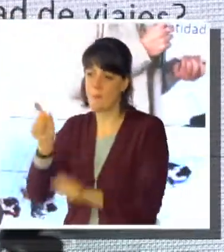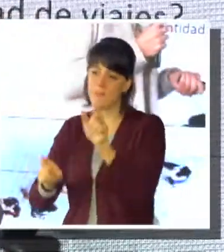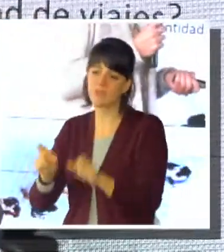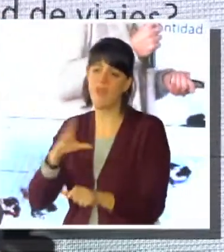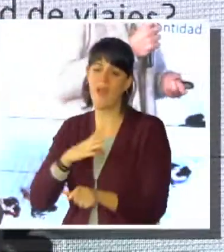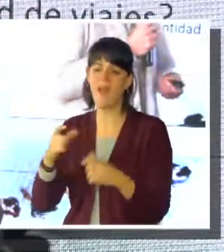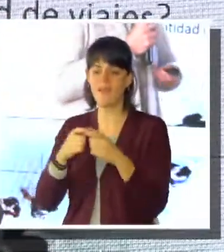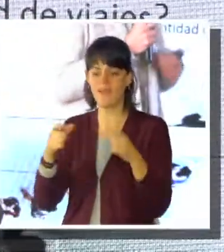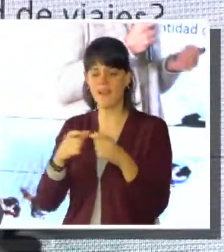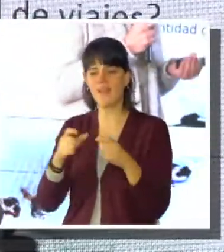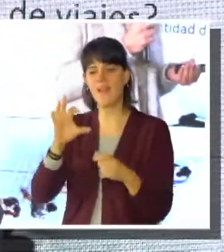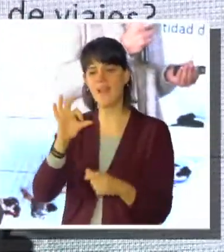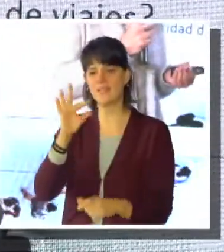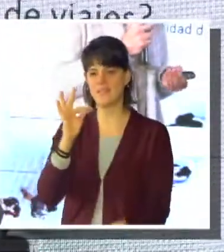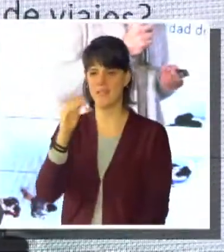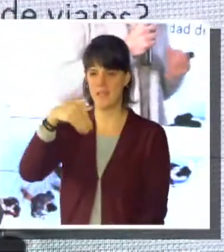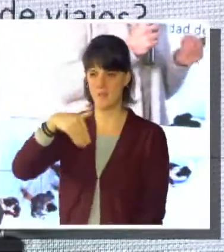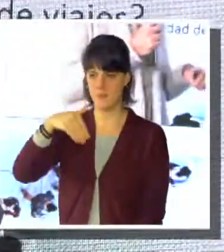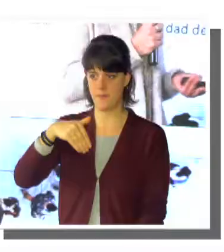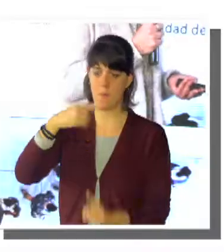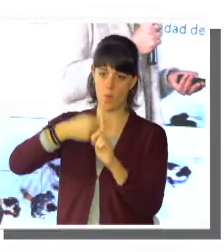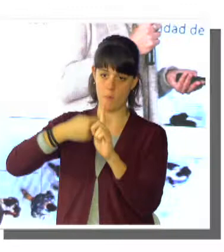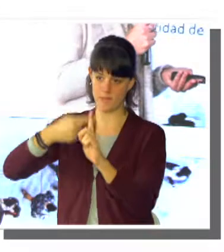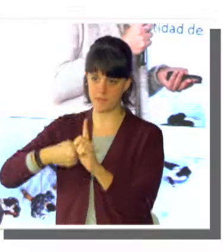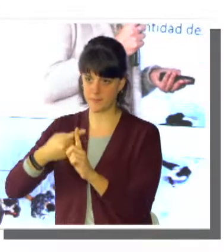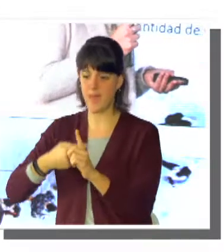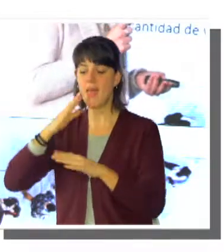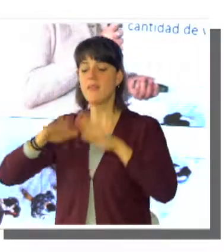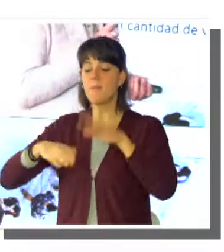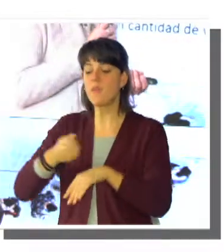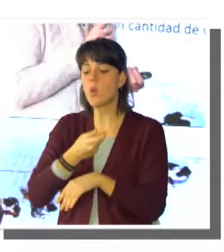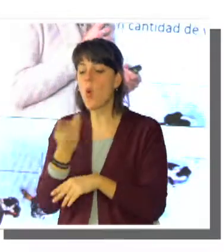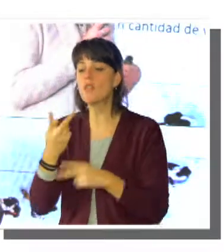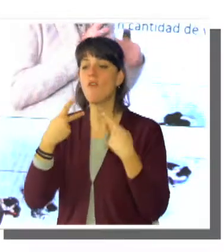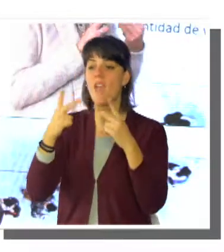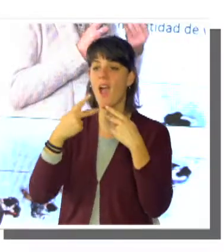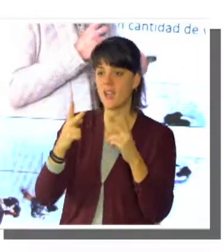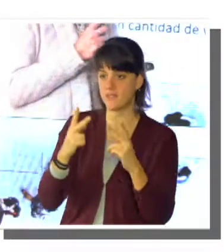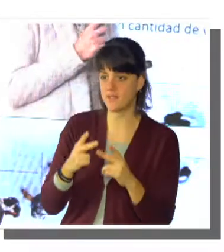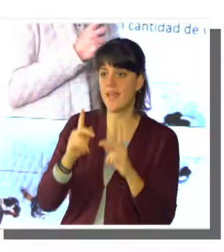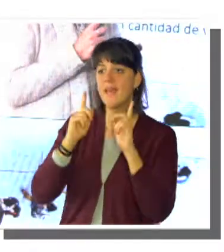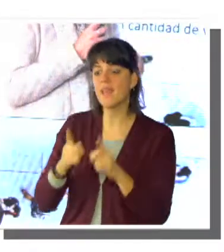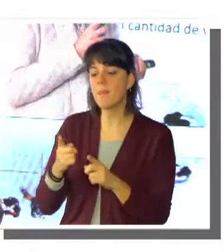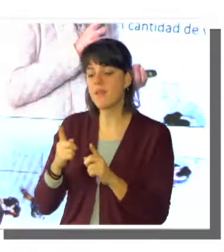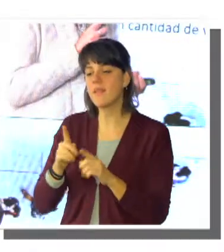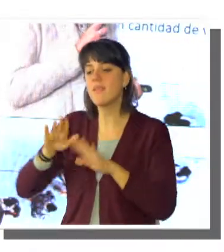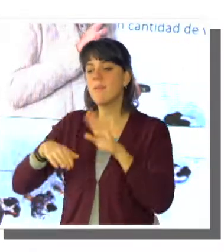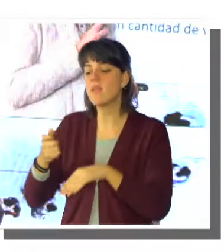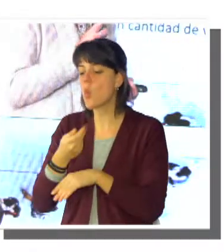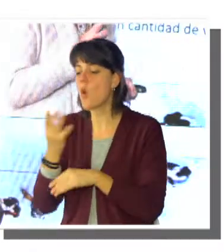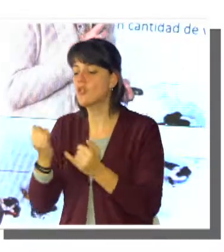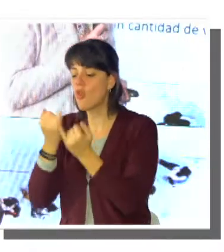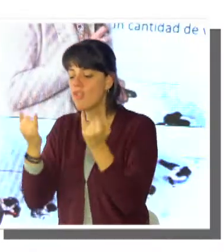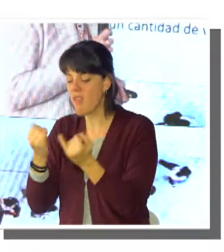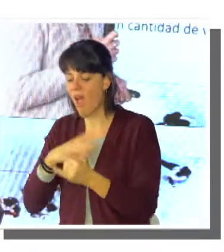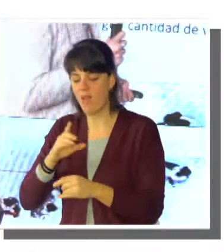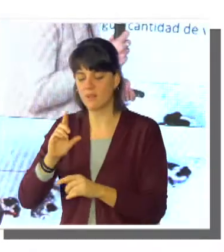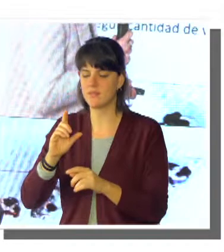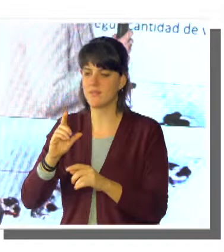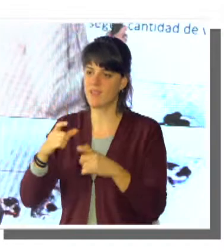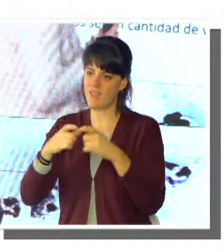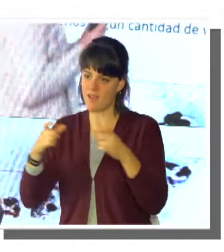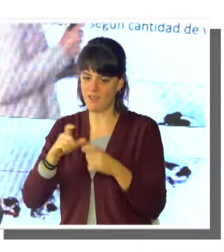Nada, nosotros, nuestra idea era, en un principio empezamos a trabajar en conjunto